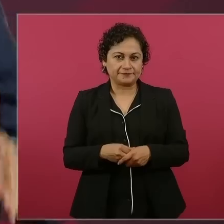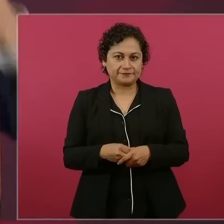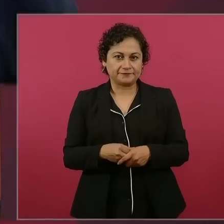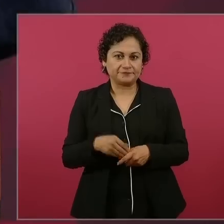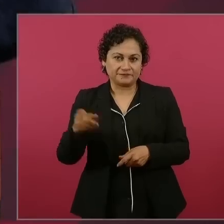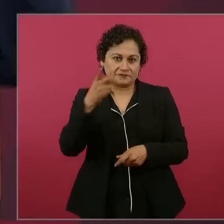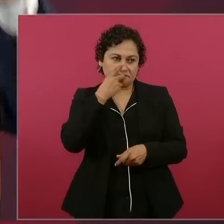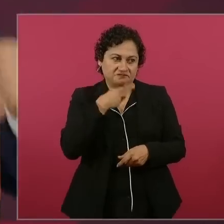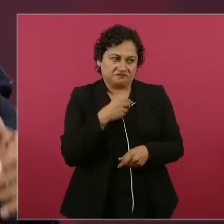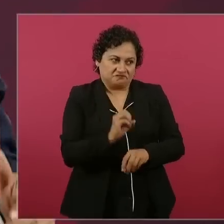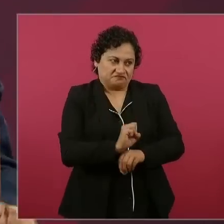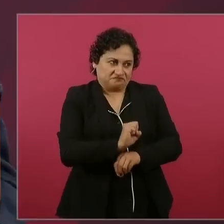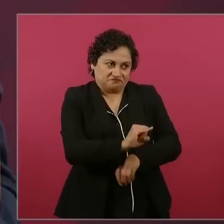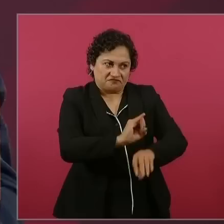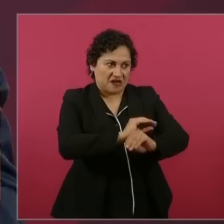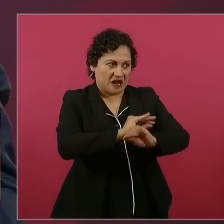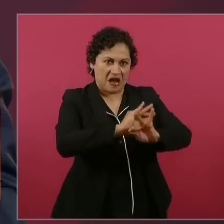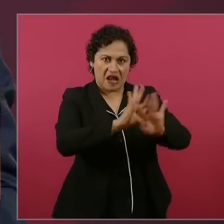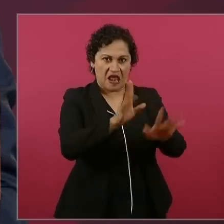rescatar